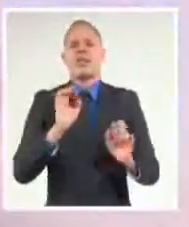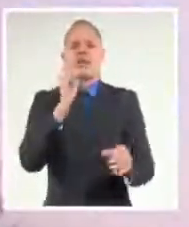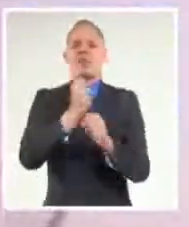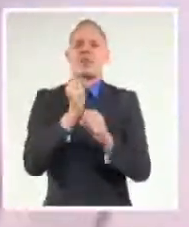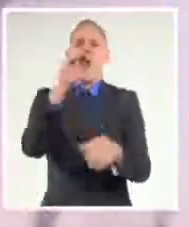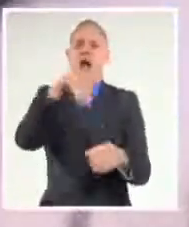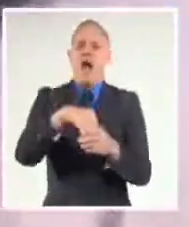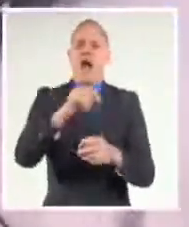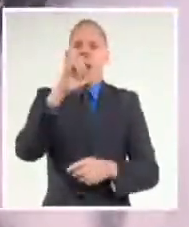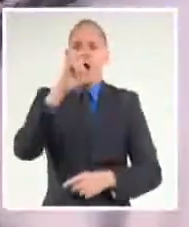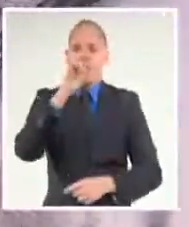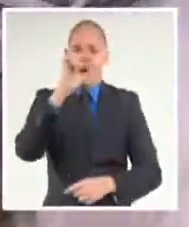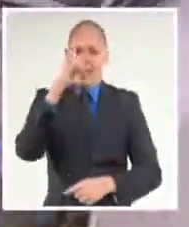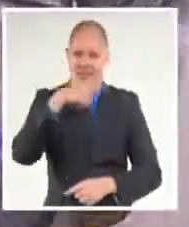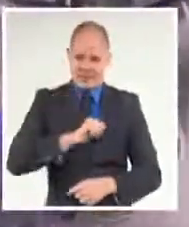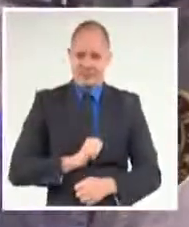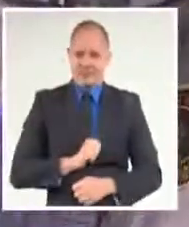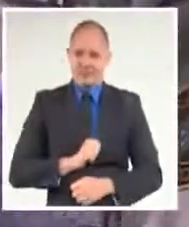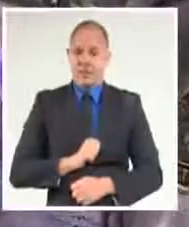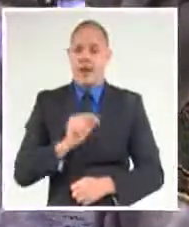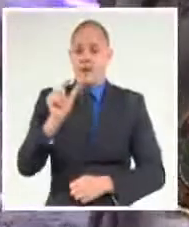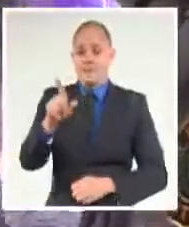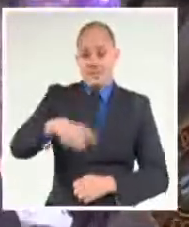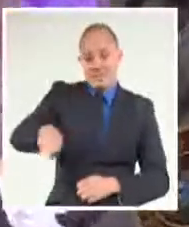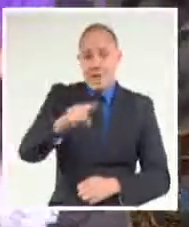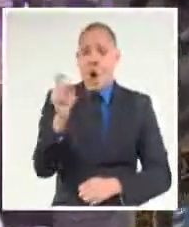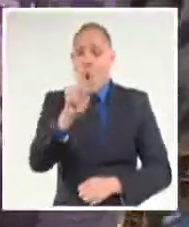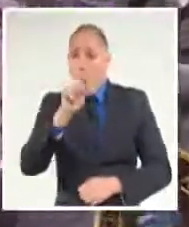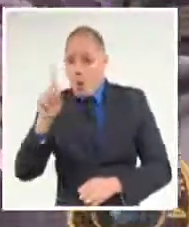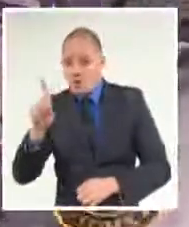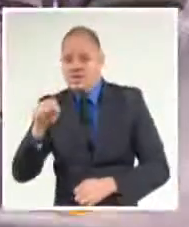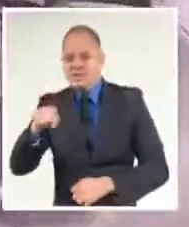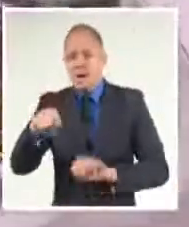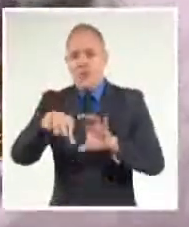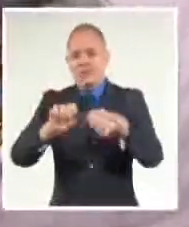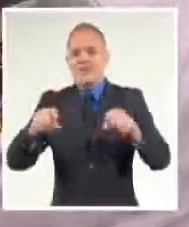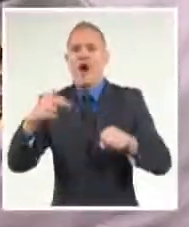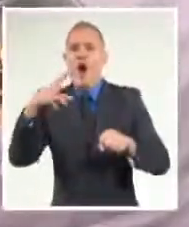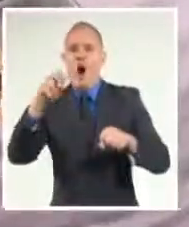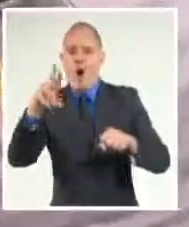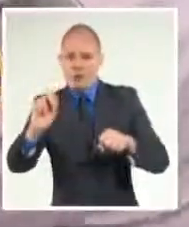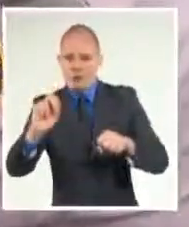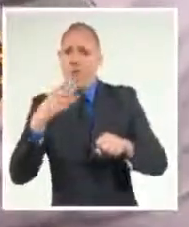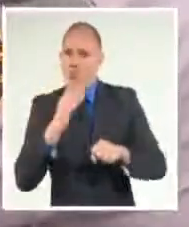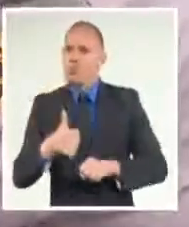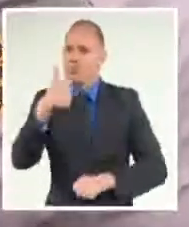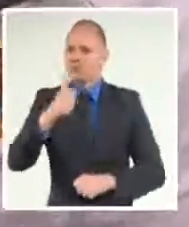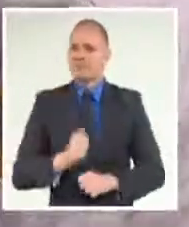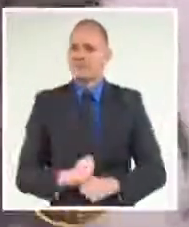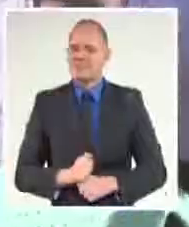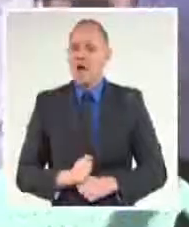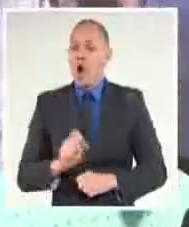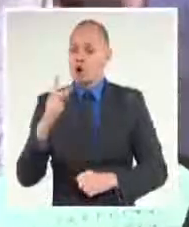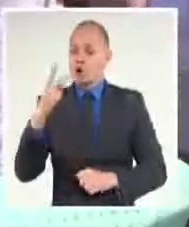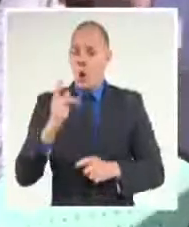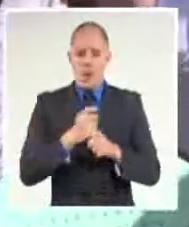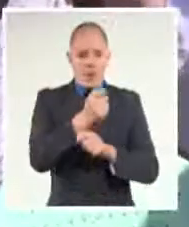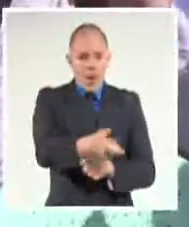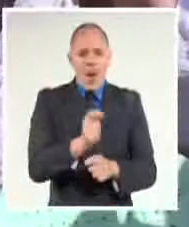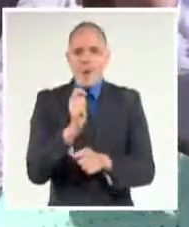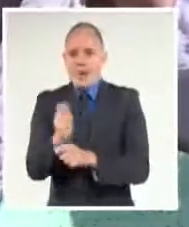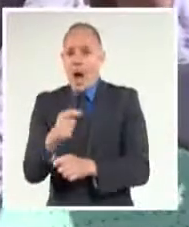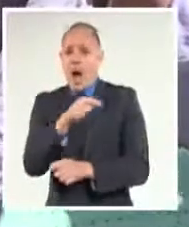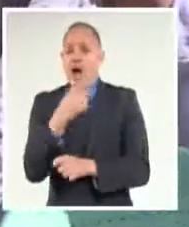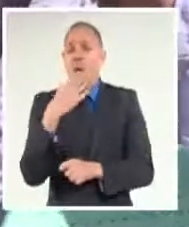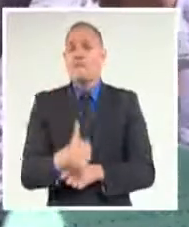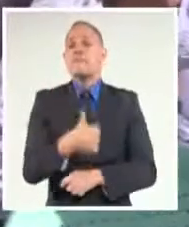títulos de oro y 2 los recibieron de manos de Nelson Cordobés Reyes por alcanzar además la condición de